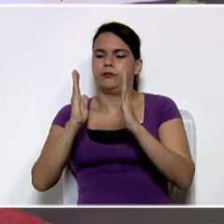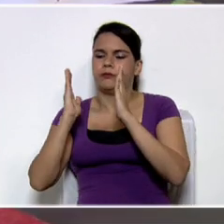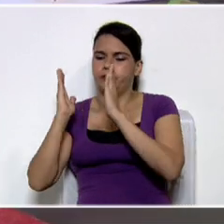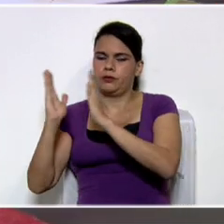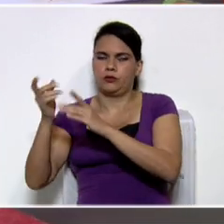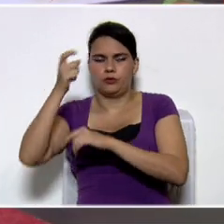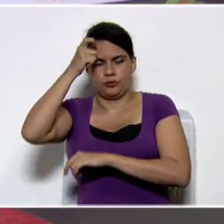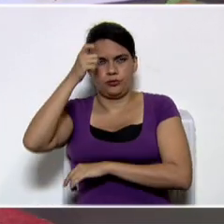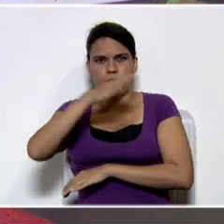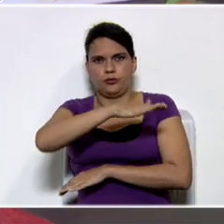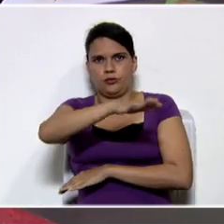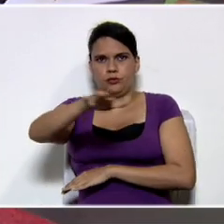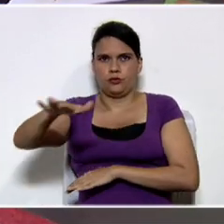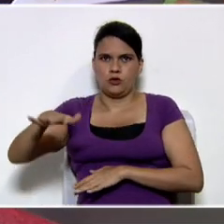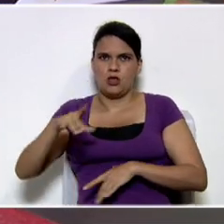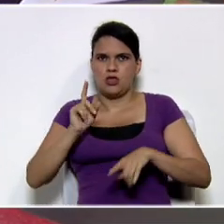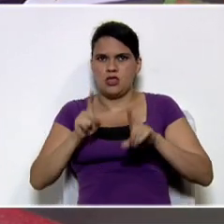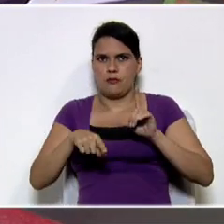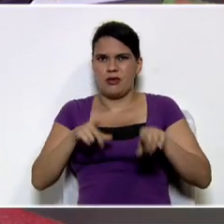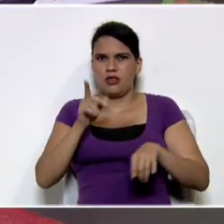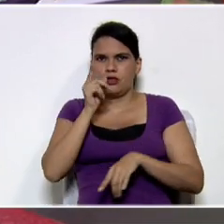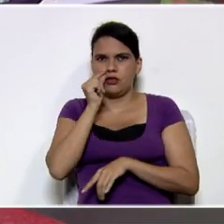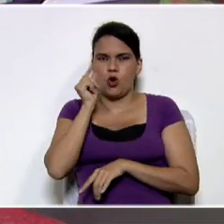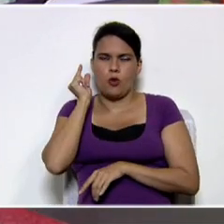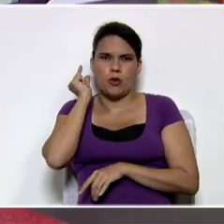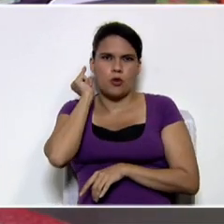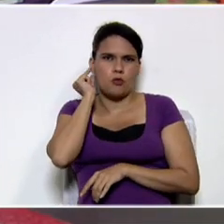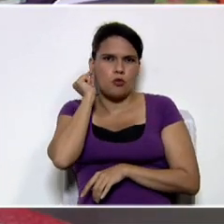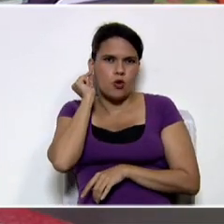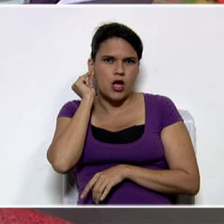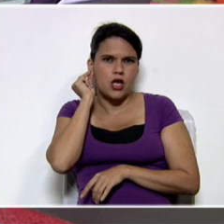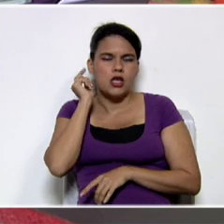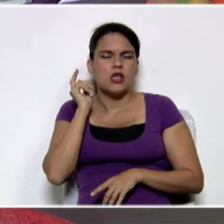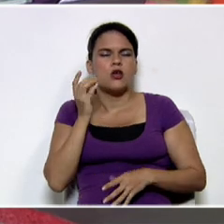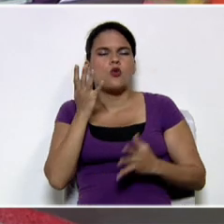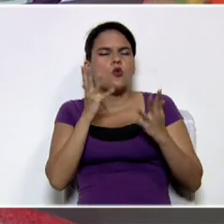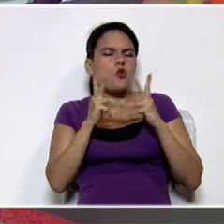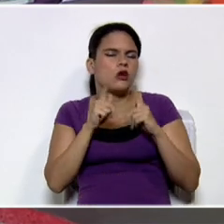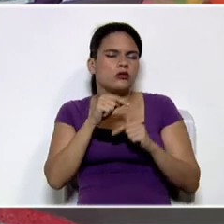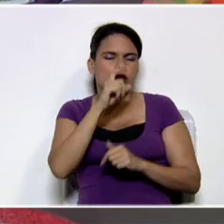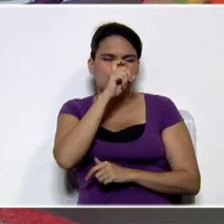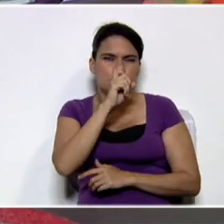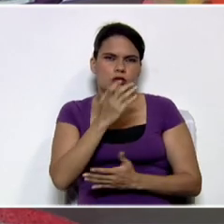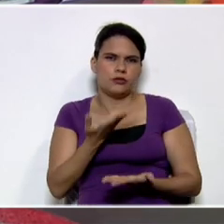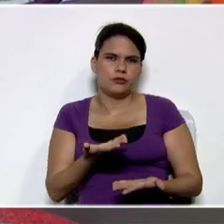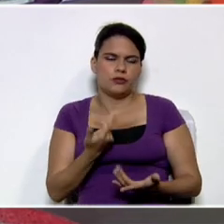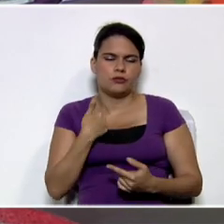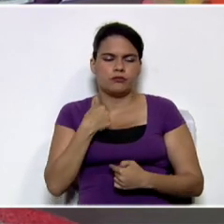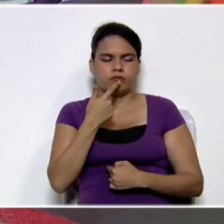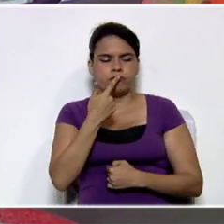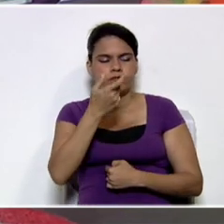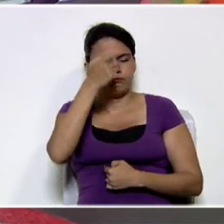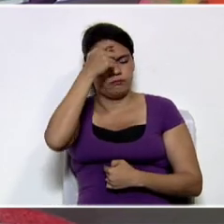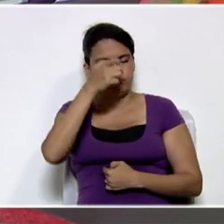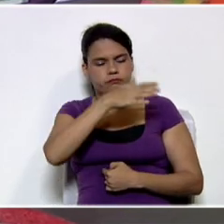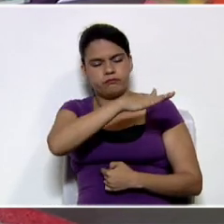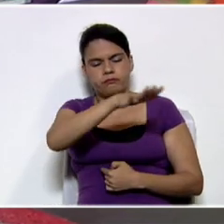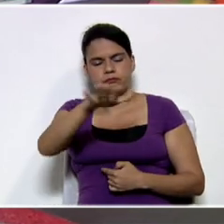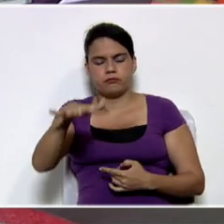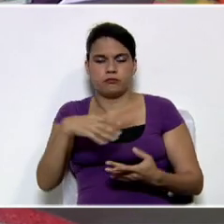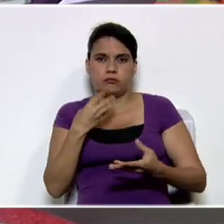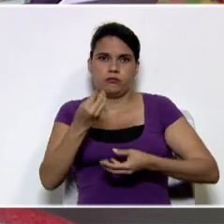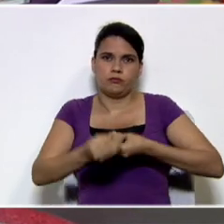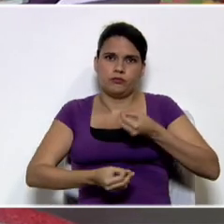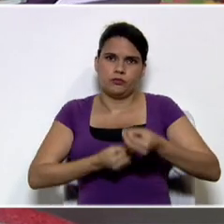género, la edad y cómo está distribuida la población en Venezuela. Digamos que la población está